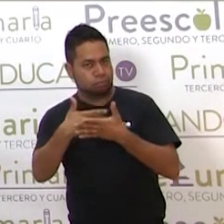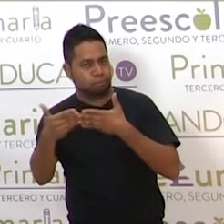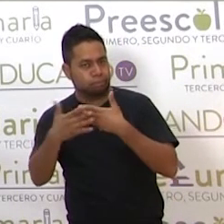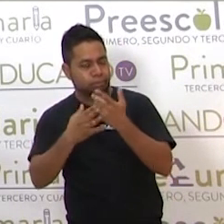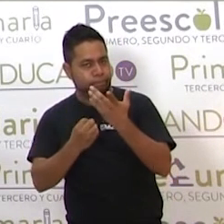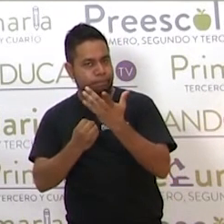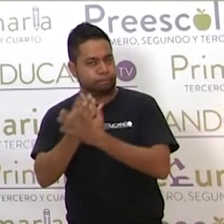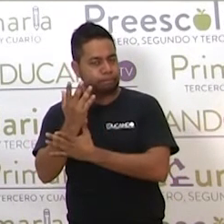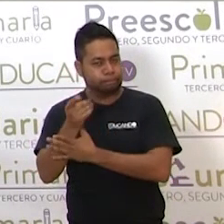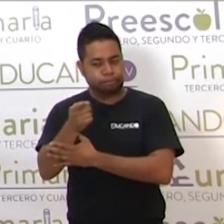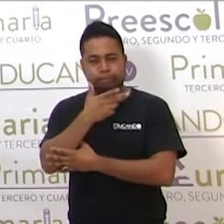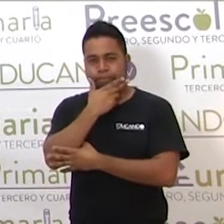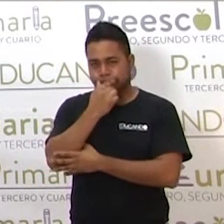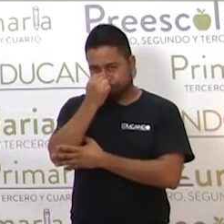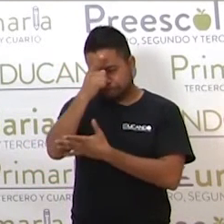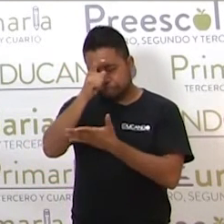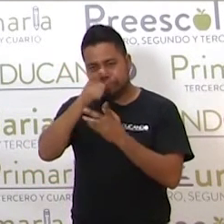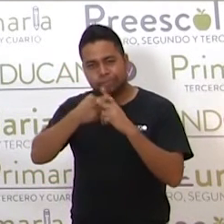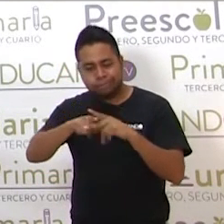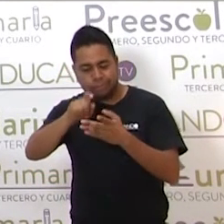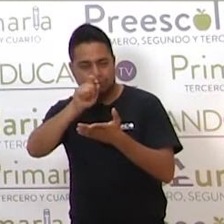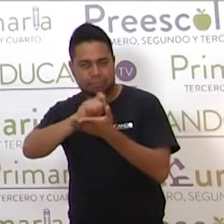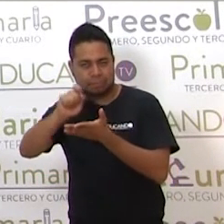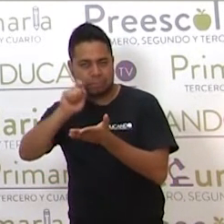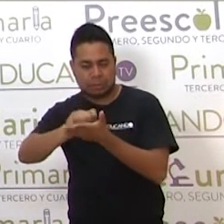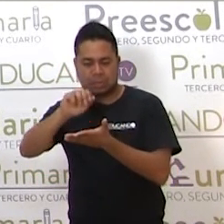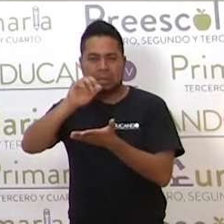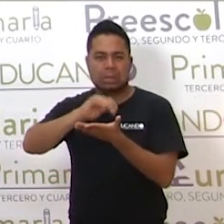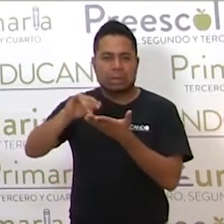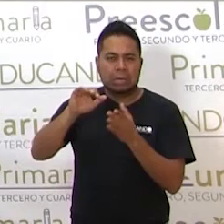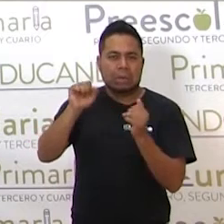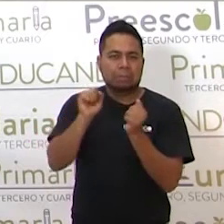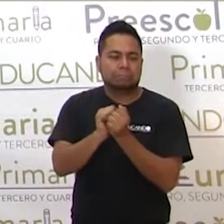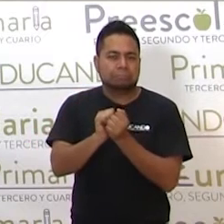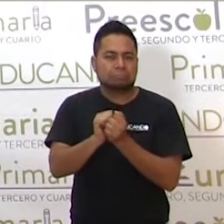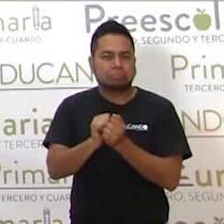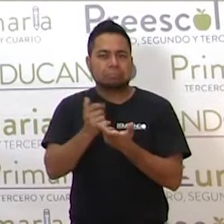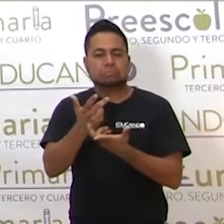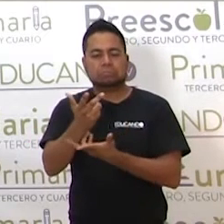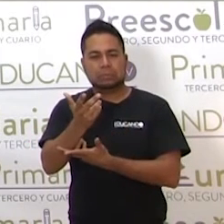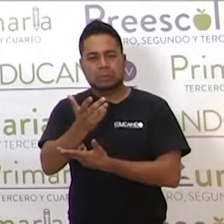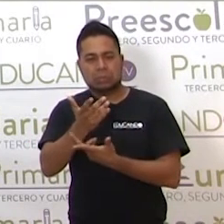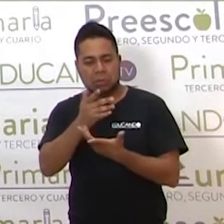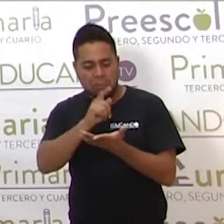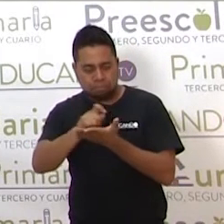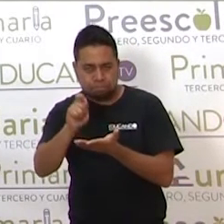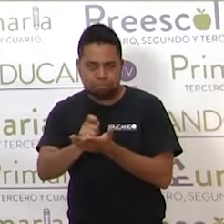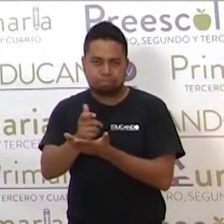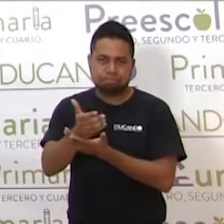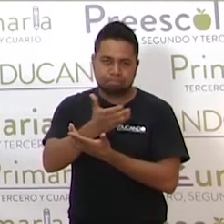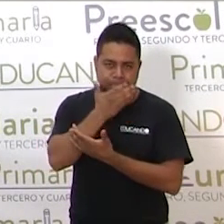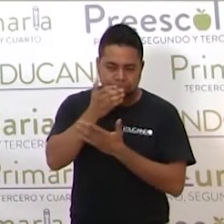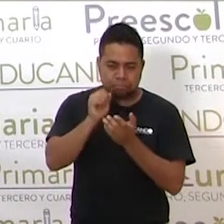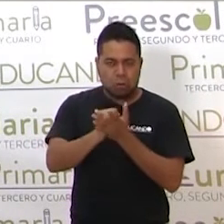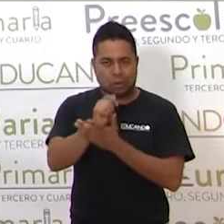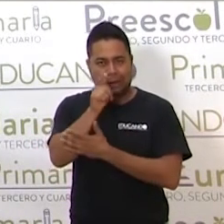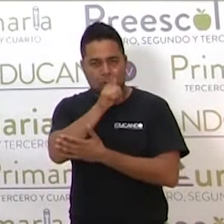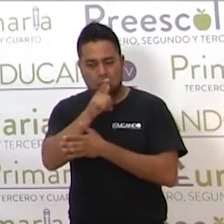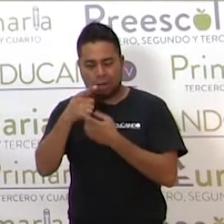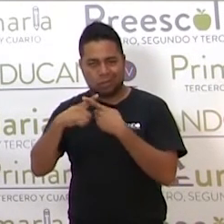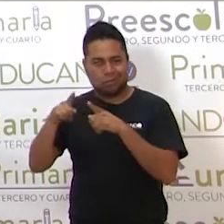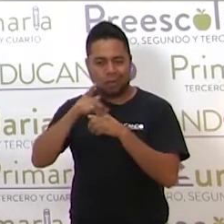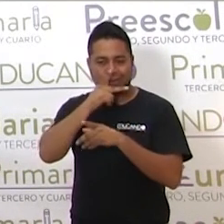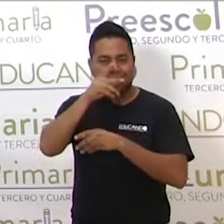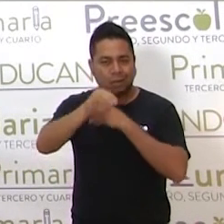empieza a escribir textos con un tono costumbrista, con otro tipo de lenguaje